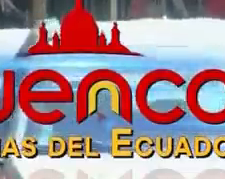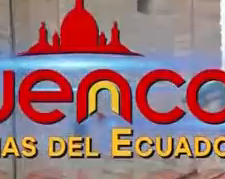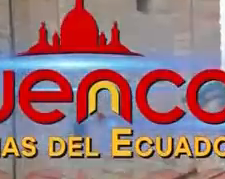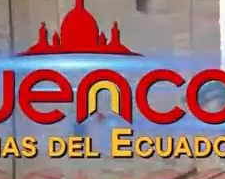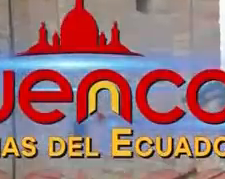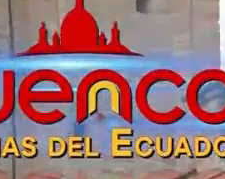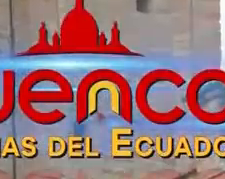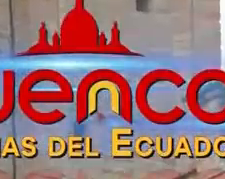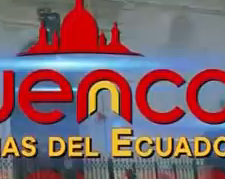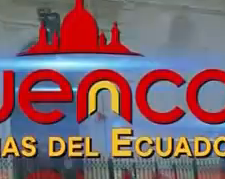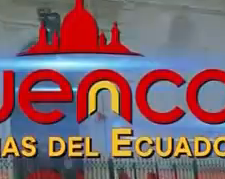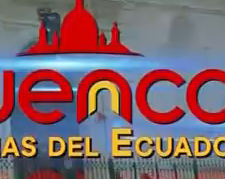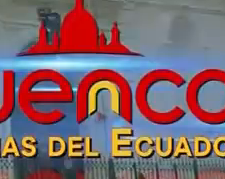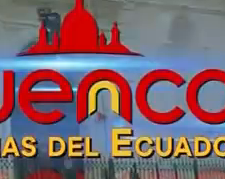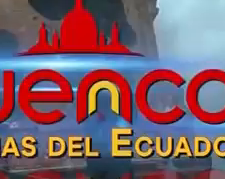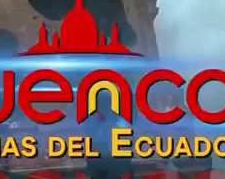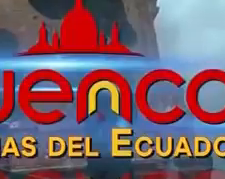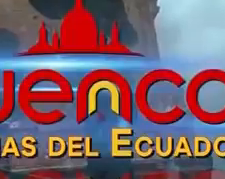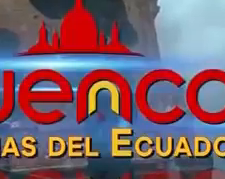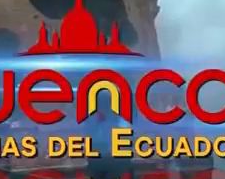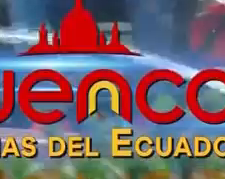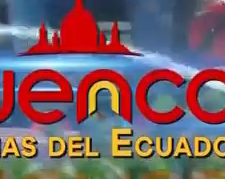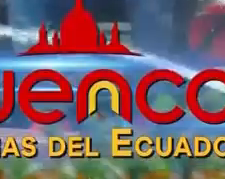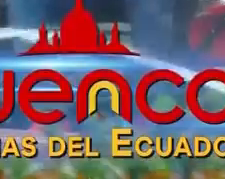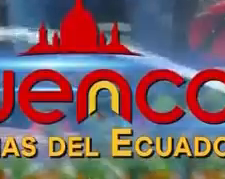eso por eso te quiero